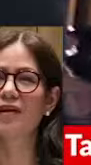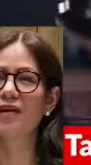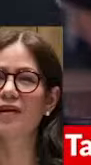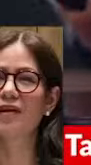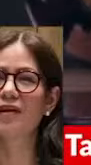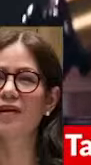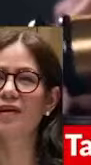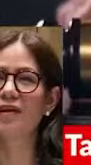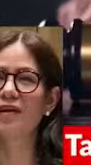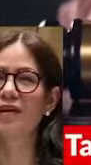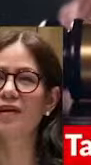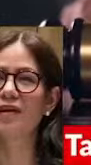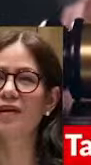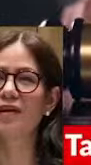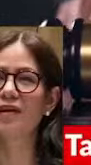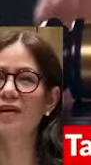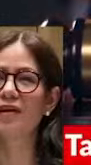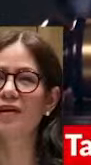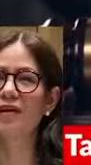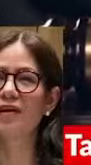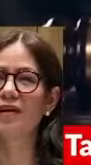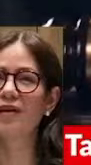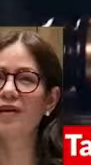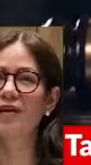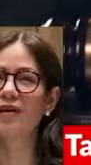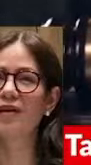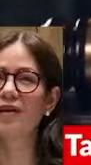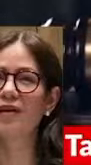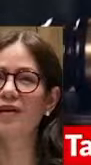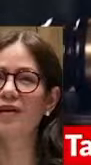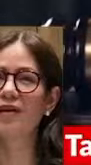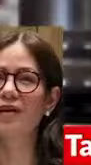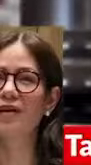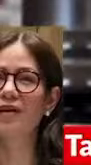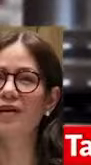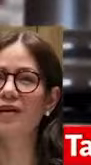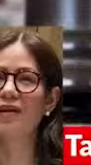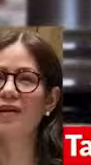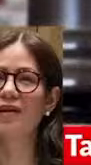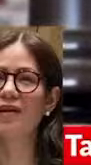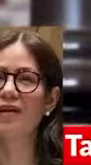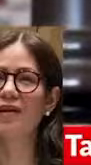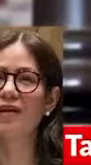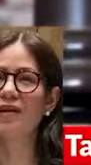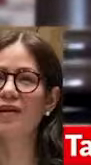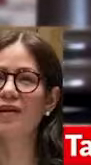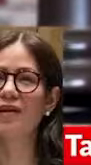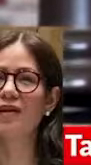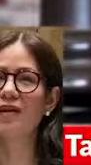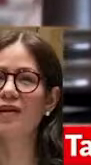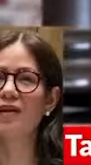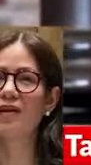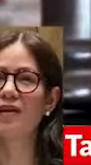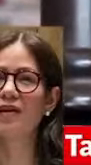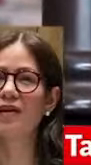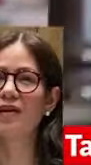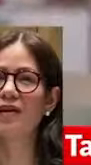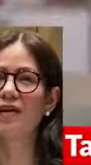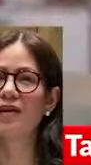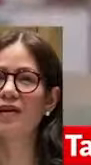objeto, digamos, de persecución alguna por el criterio judicial que plasmen en sus